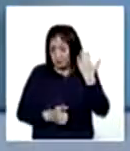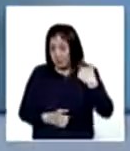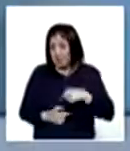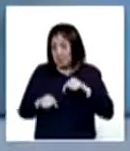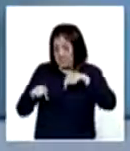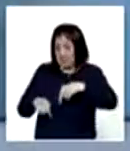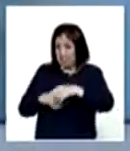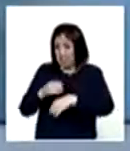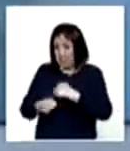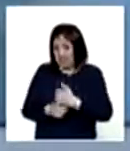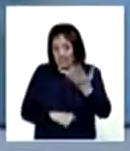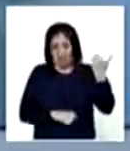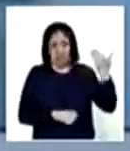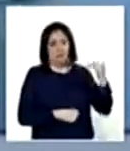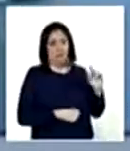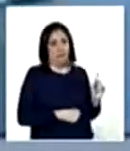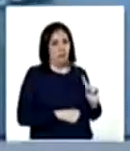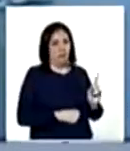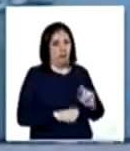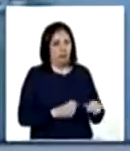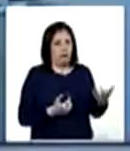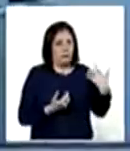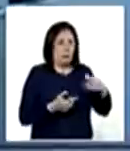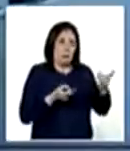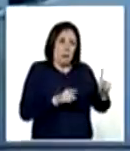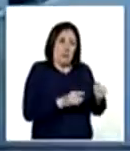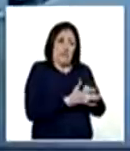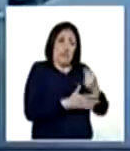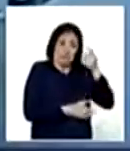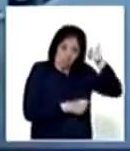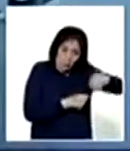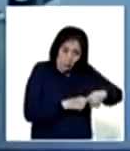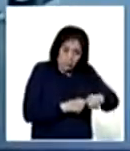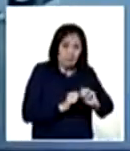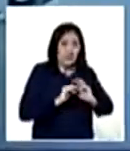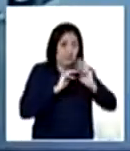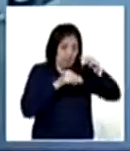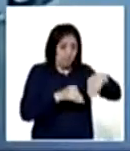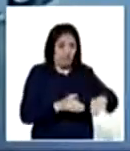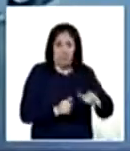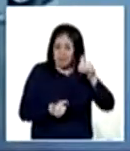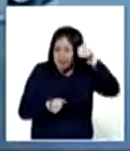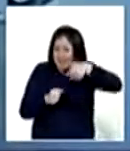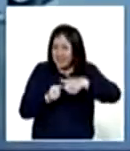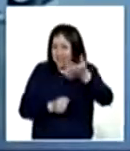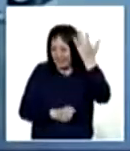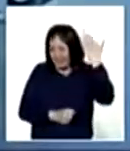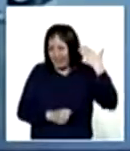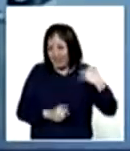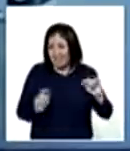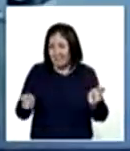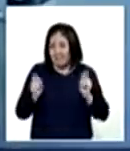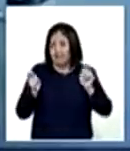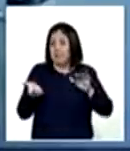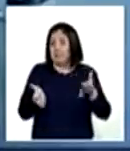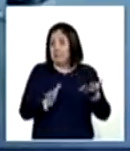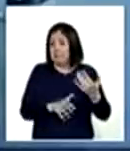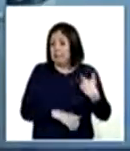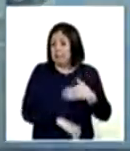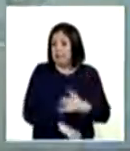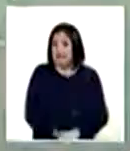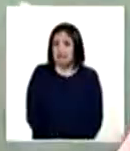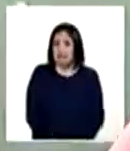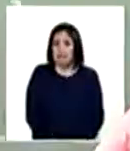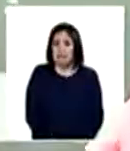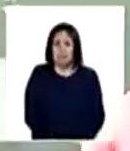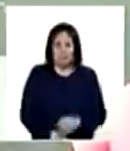este año, el anterior Halloween estuvo lleno de incidentes en la Costa Verde, ¿recuerdas? Vamos precisamente a recordar aquella celebración, aquellos muertitos.